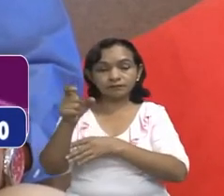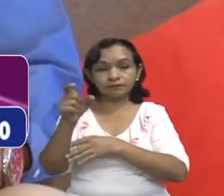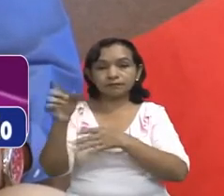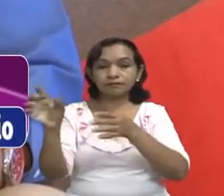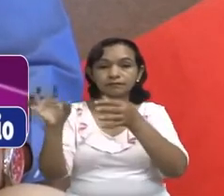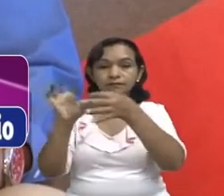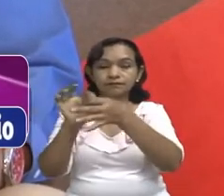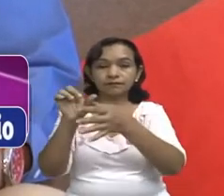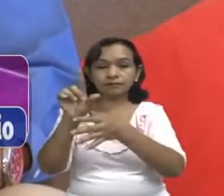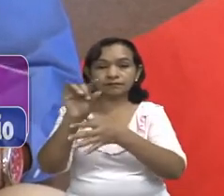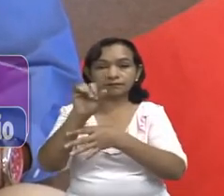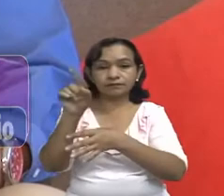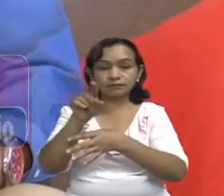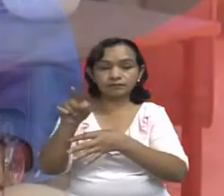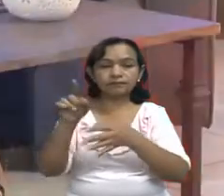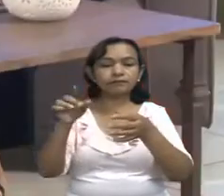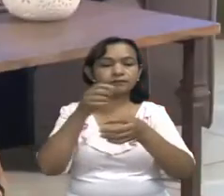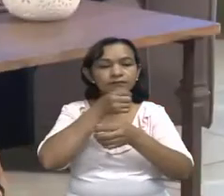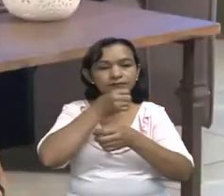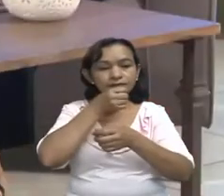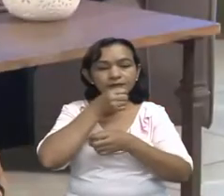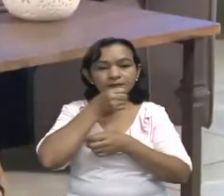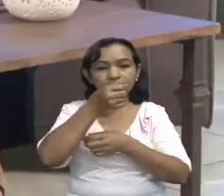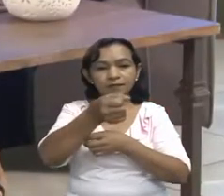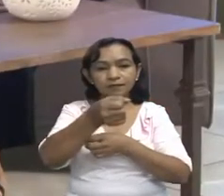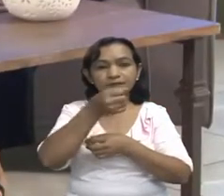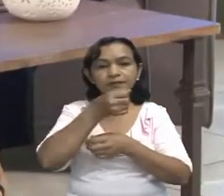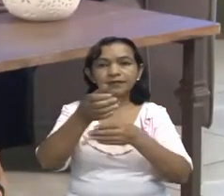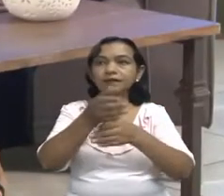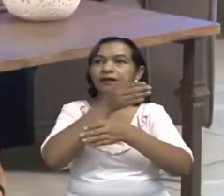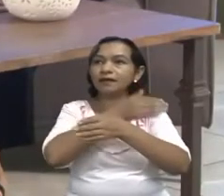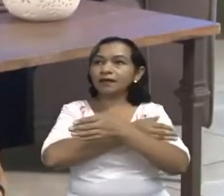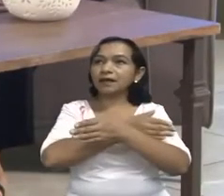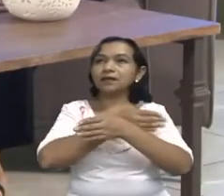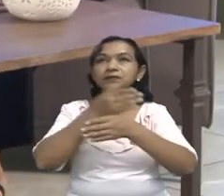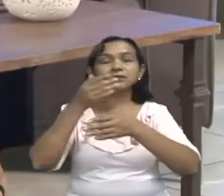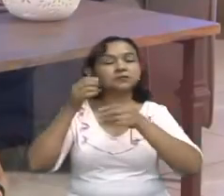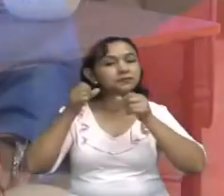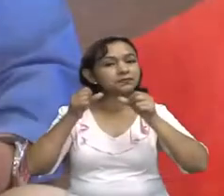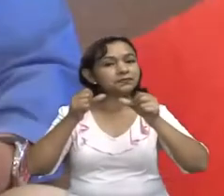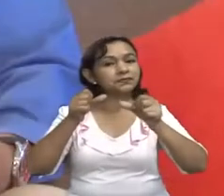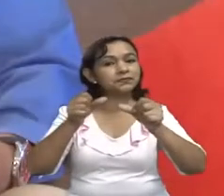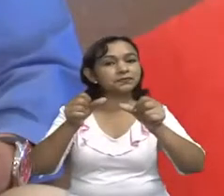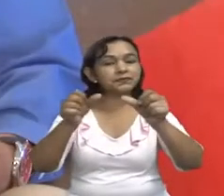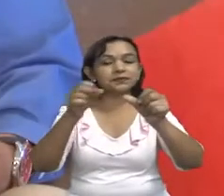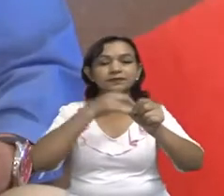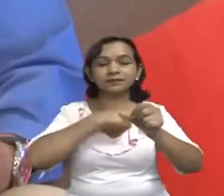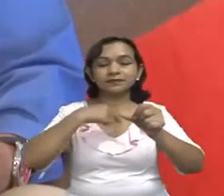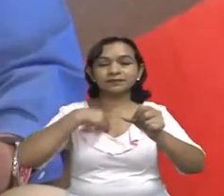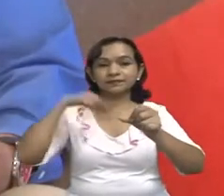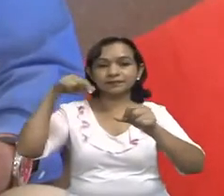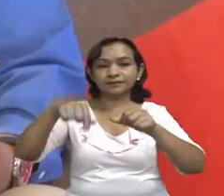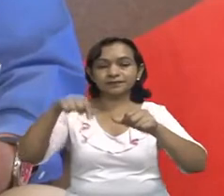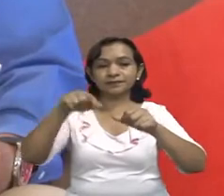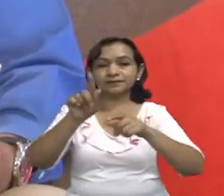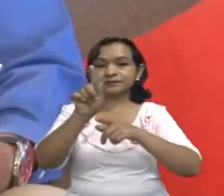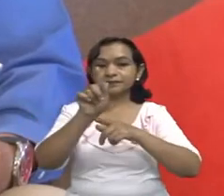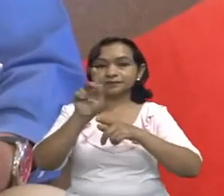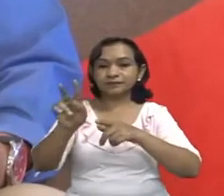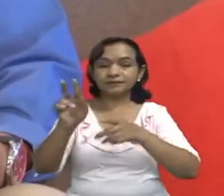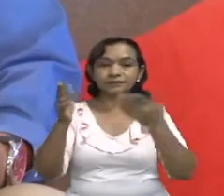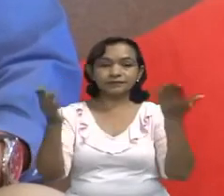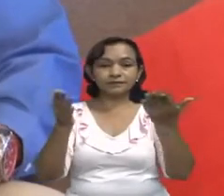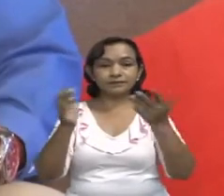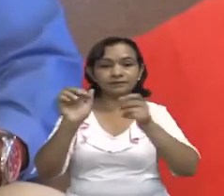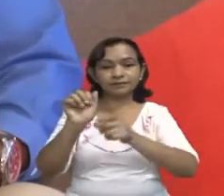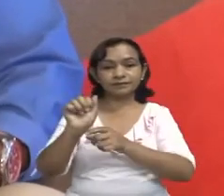Escoto, periodista también del canal parlamentario, con mucho tiempo ya y trayectoria dentro de este medio de comunicación. Pues